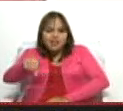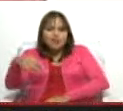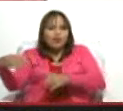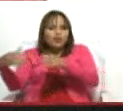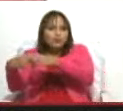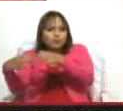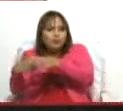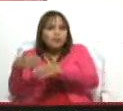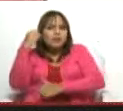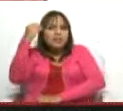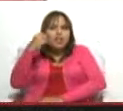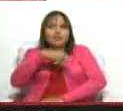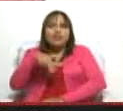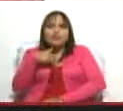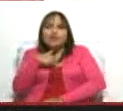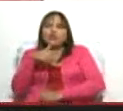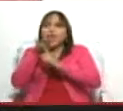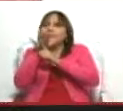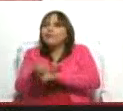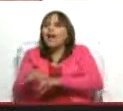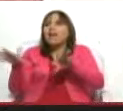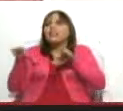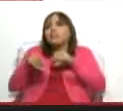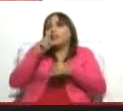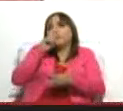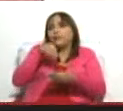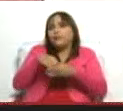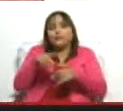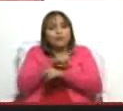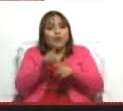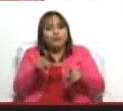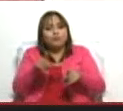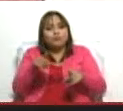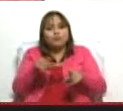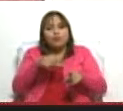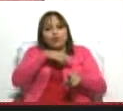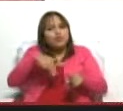que creyó que nosotros éramos colonia. Esa es la razón por la que se van.